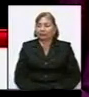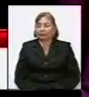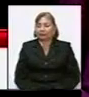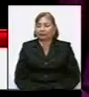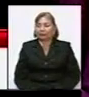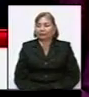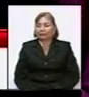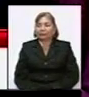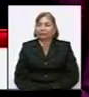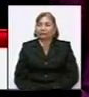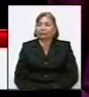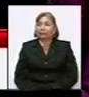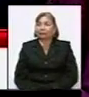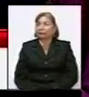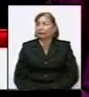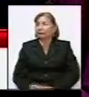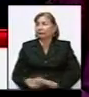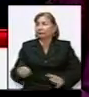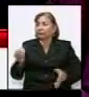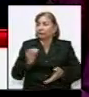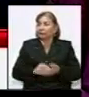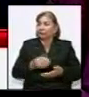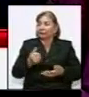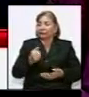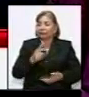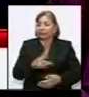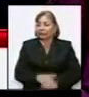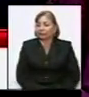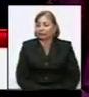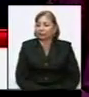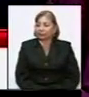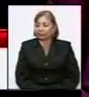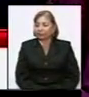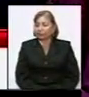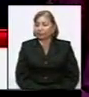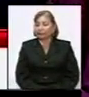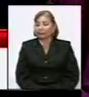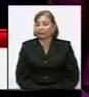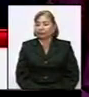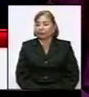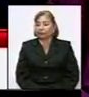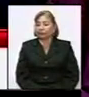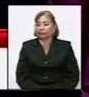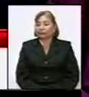y pasamos al punto